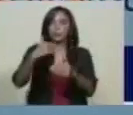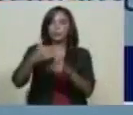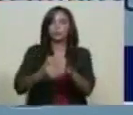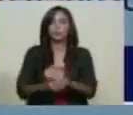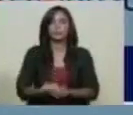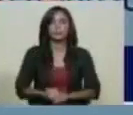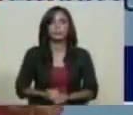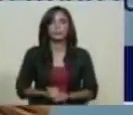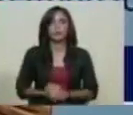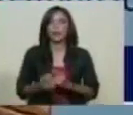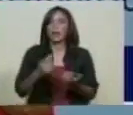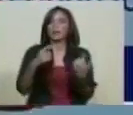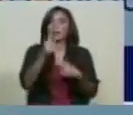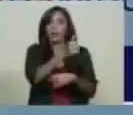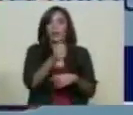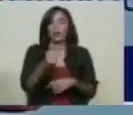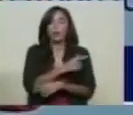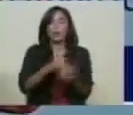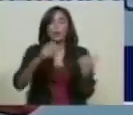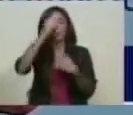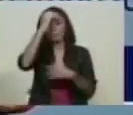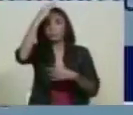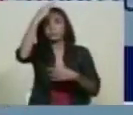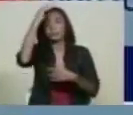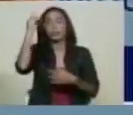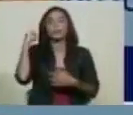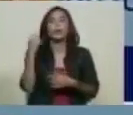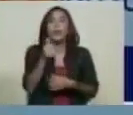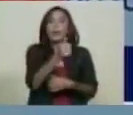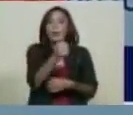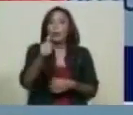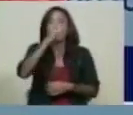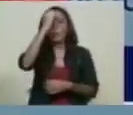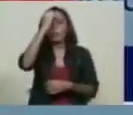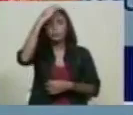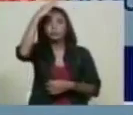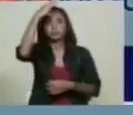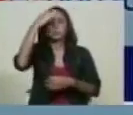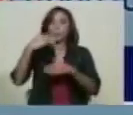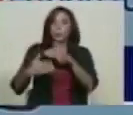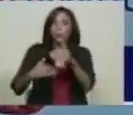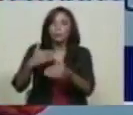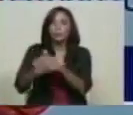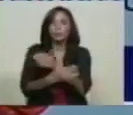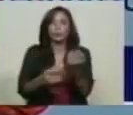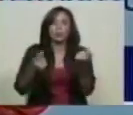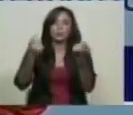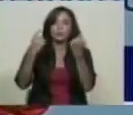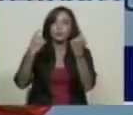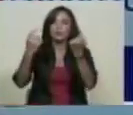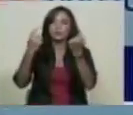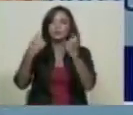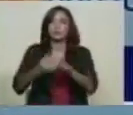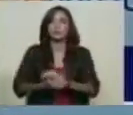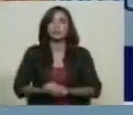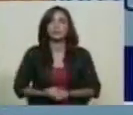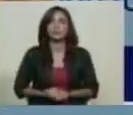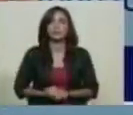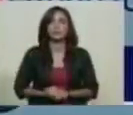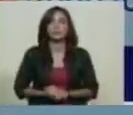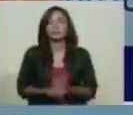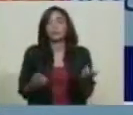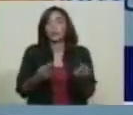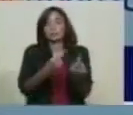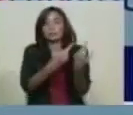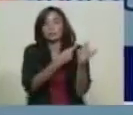formación de cada uno de nosotros, el Partido Socialista Unido de Venezuela, la escuela de formación, y esto debemos asumirlo como